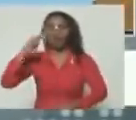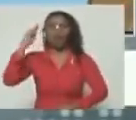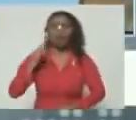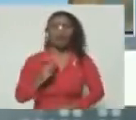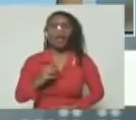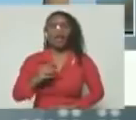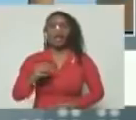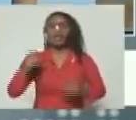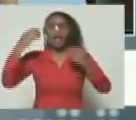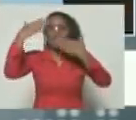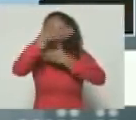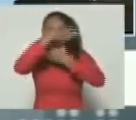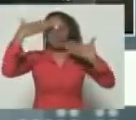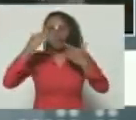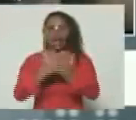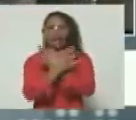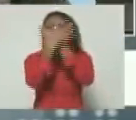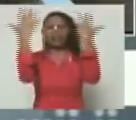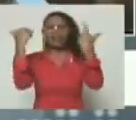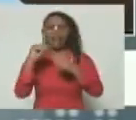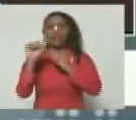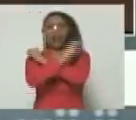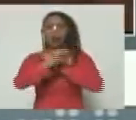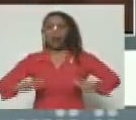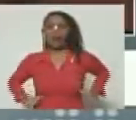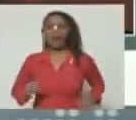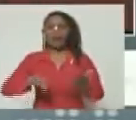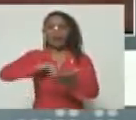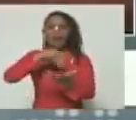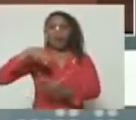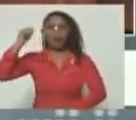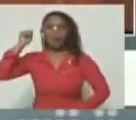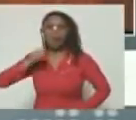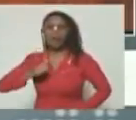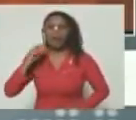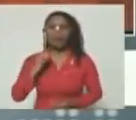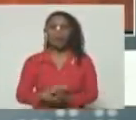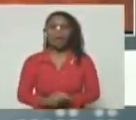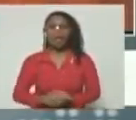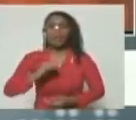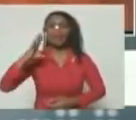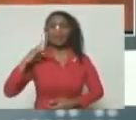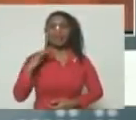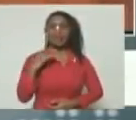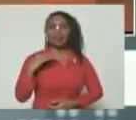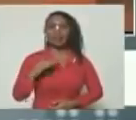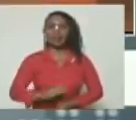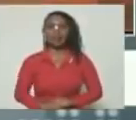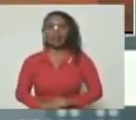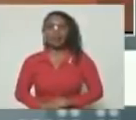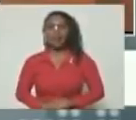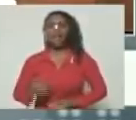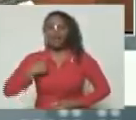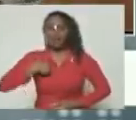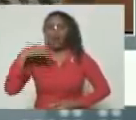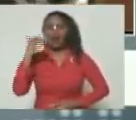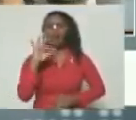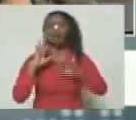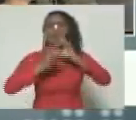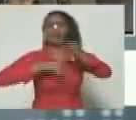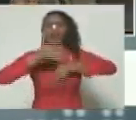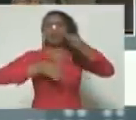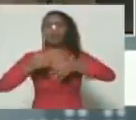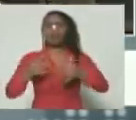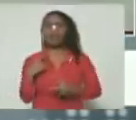del FAES, de la Guardia Nacional Bolivariana, del 6CPC. Tengo que contarles que el